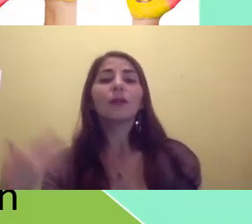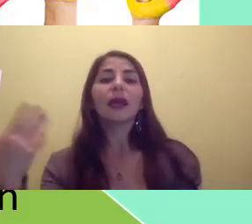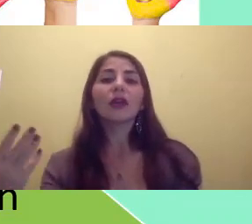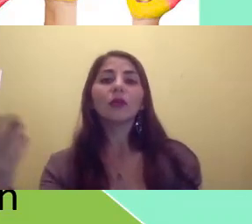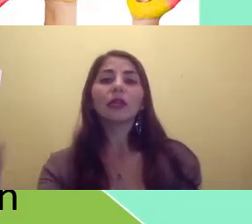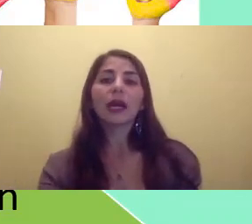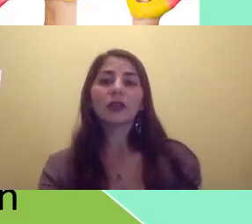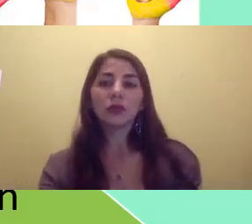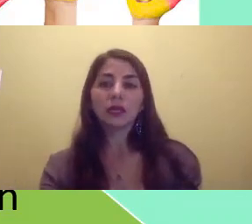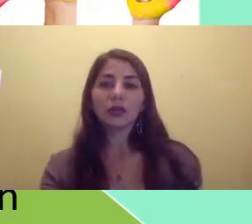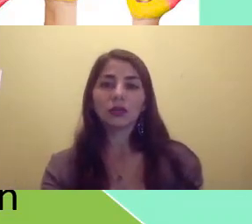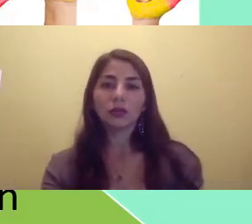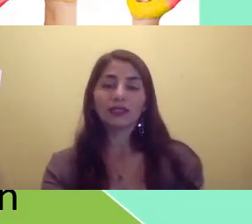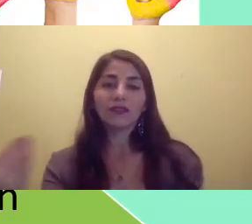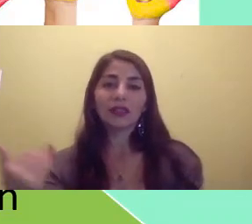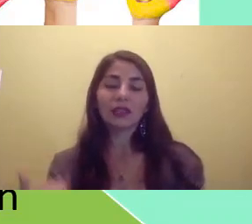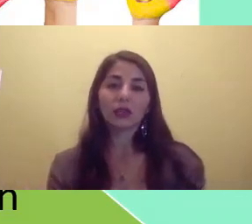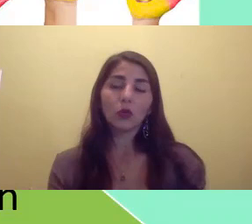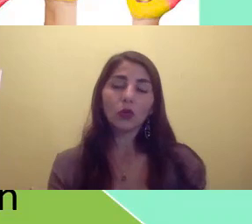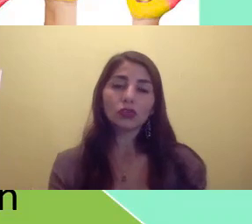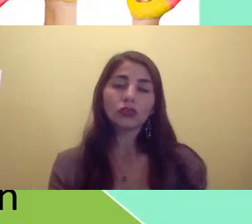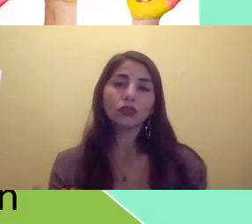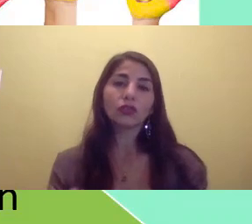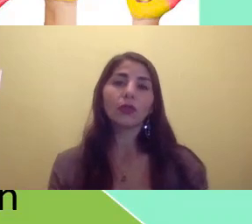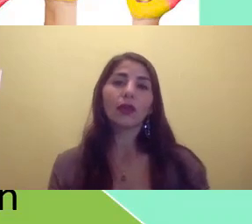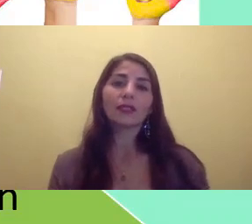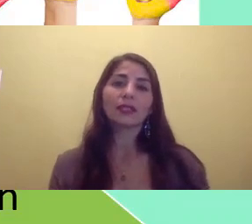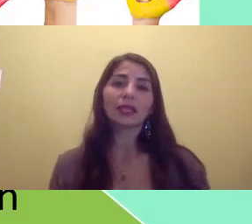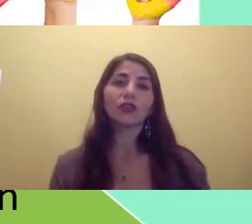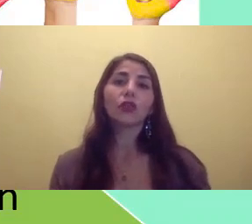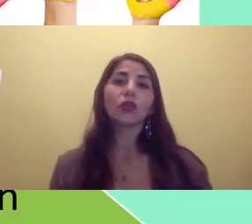herramienta para comunicarnos con el otro. A través de este curso